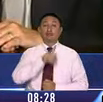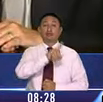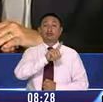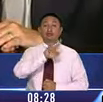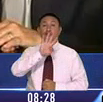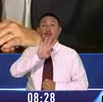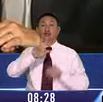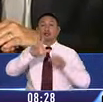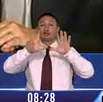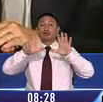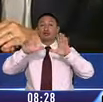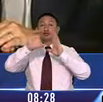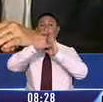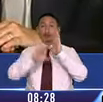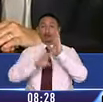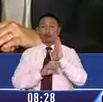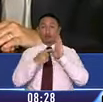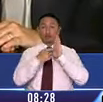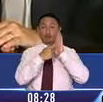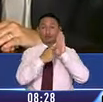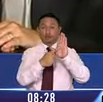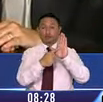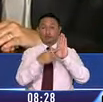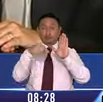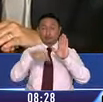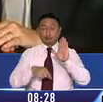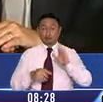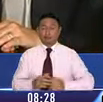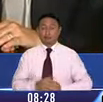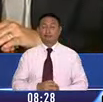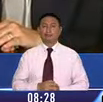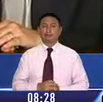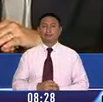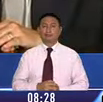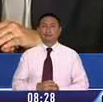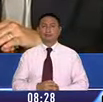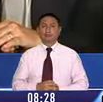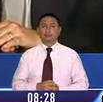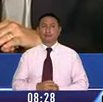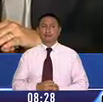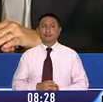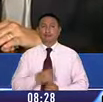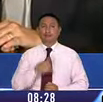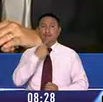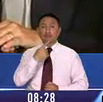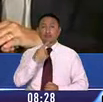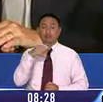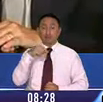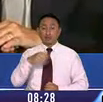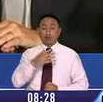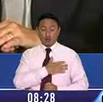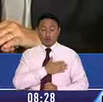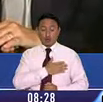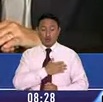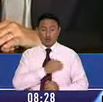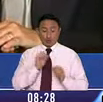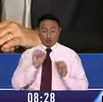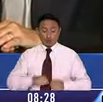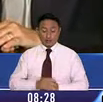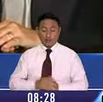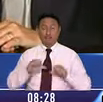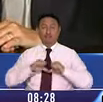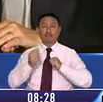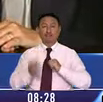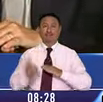148 de la Constitución de la República, que me otorga la facultad de disolver